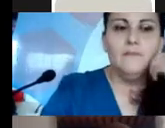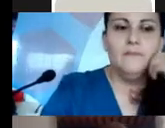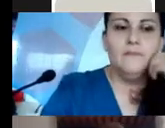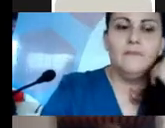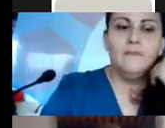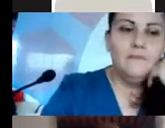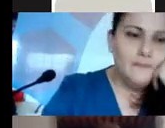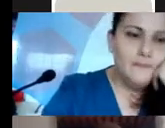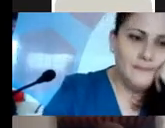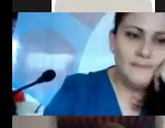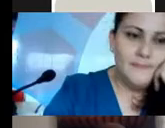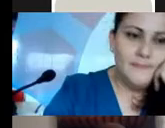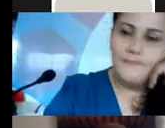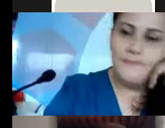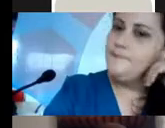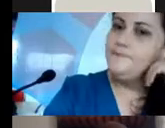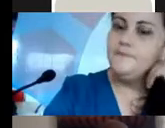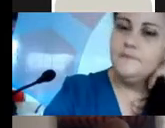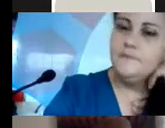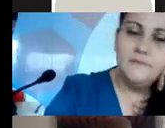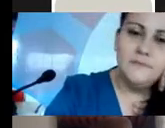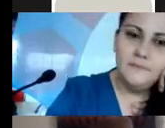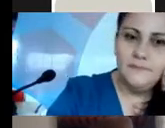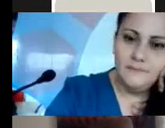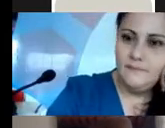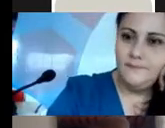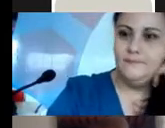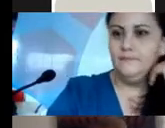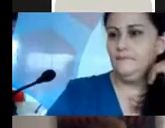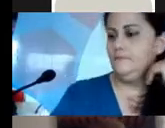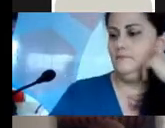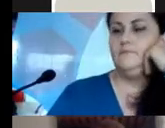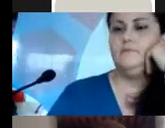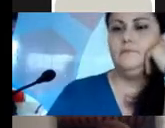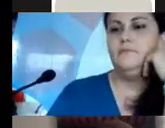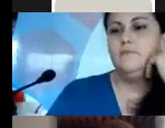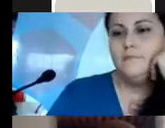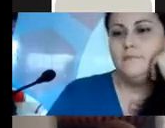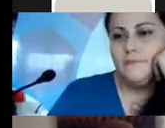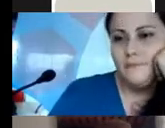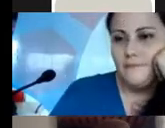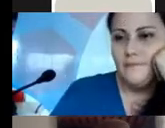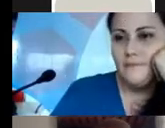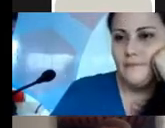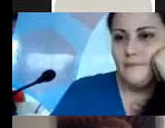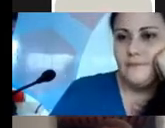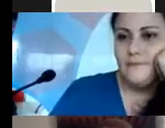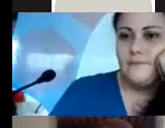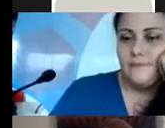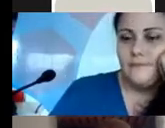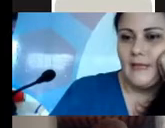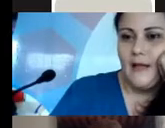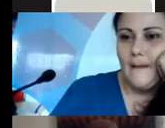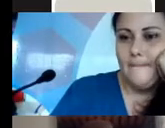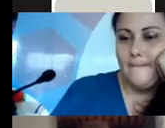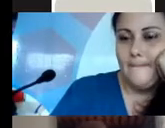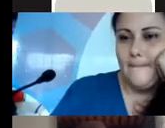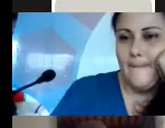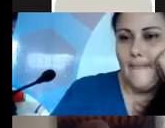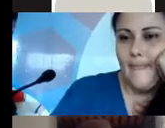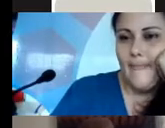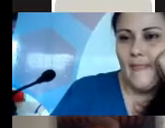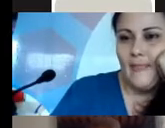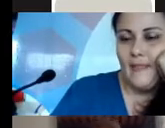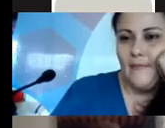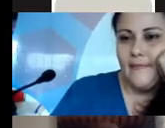terapeuta físico y ocupacional que esté trabajando sobre el paciente. Las dimensiones están basadas en las medidas que den un íntimo